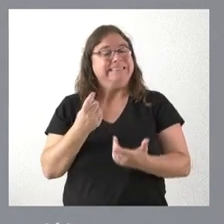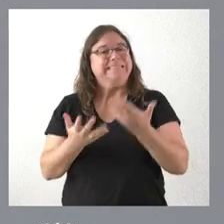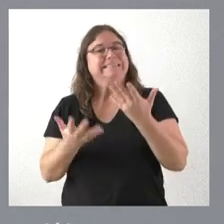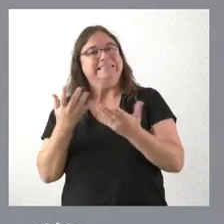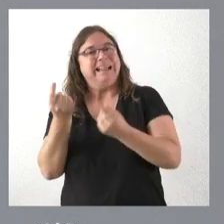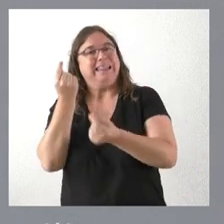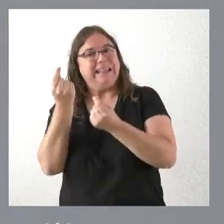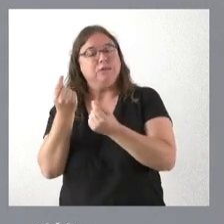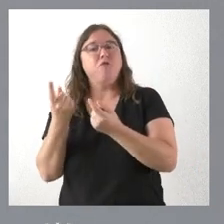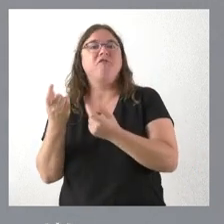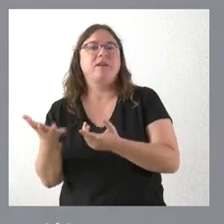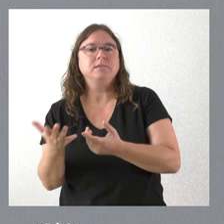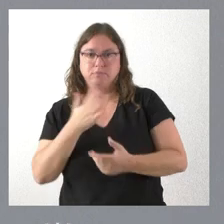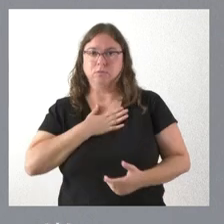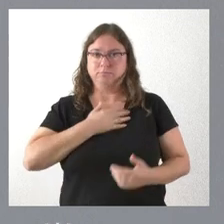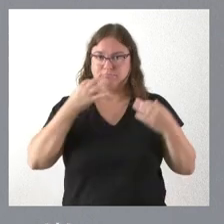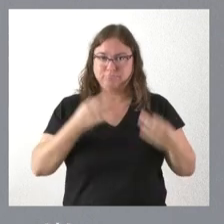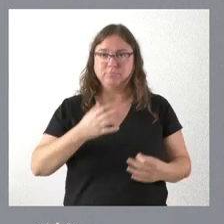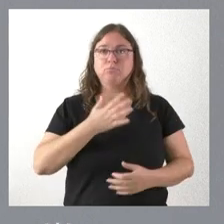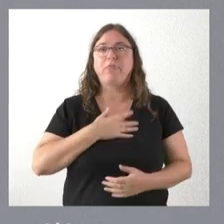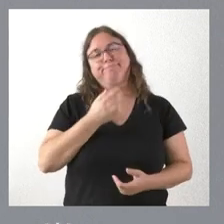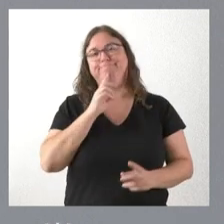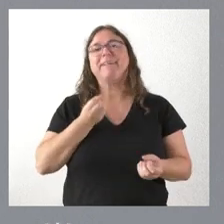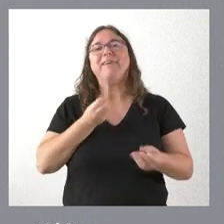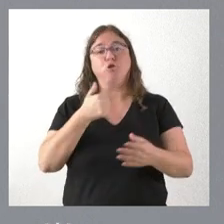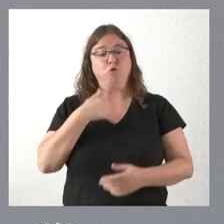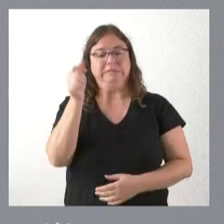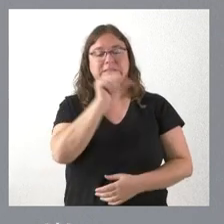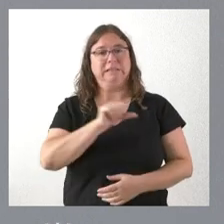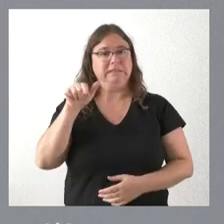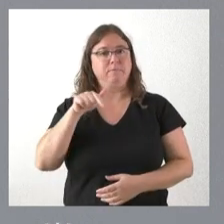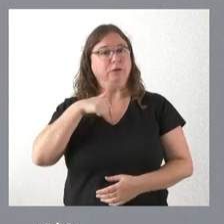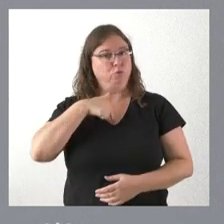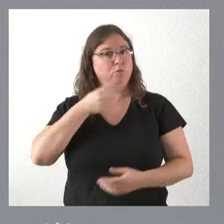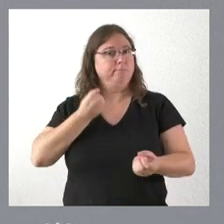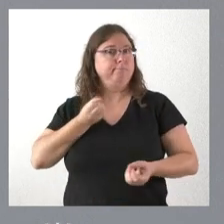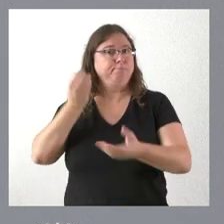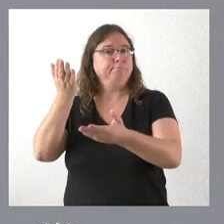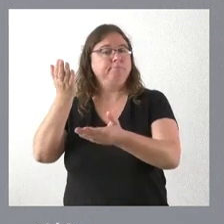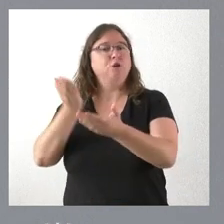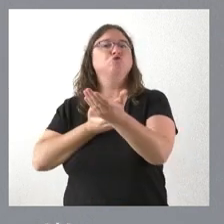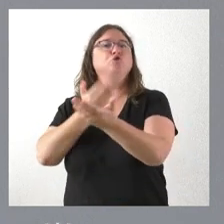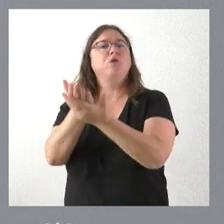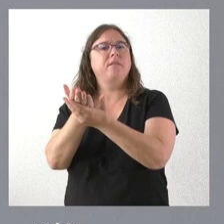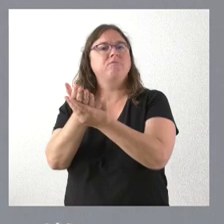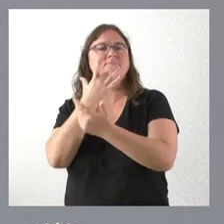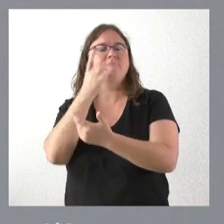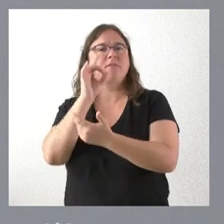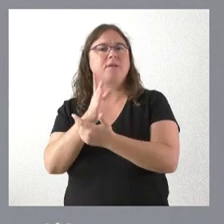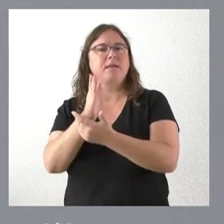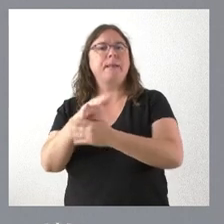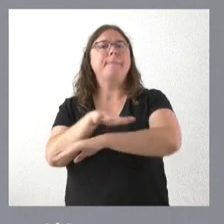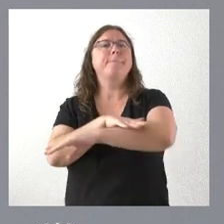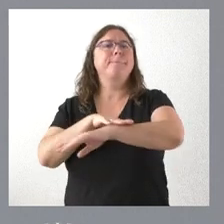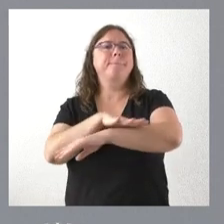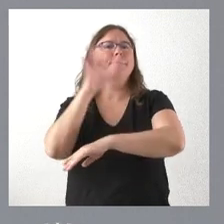yo mismo y esto Quizás lo puedo dar como información Esta semana he enviado una solicitud a